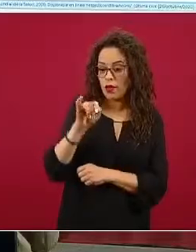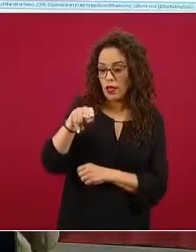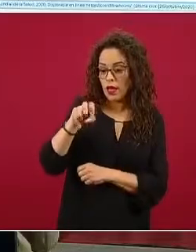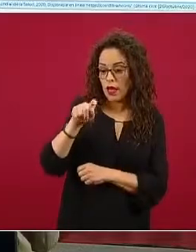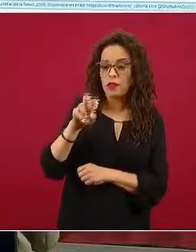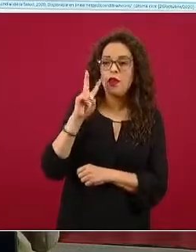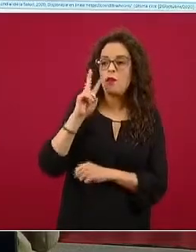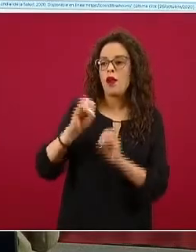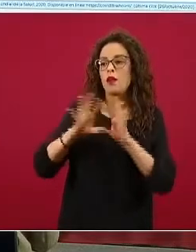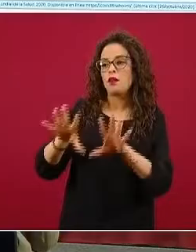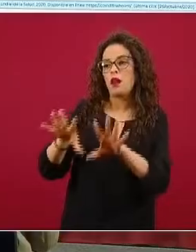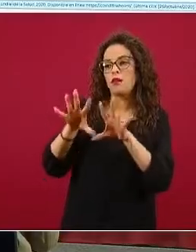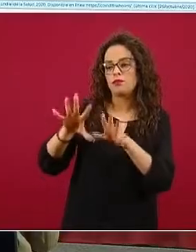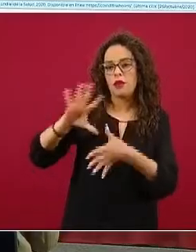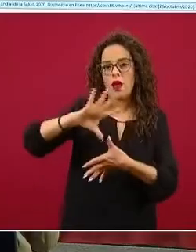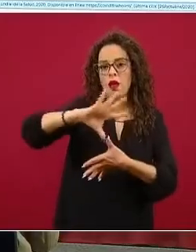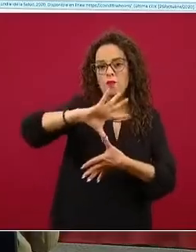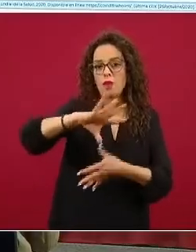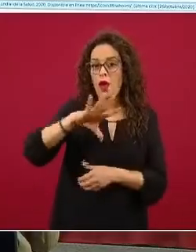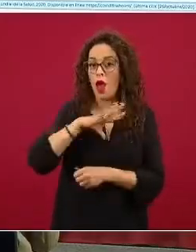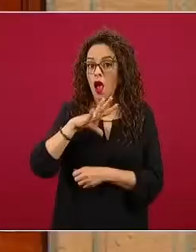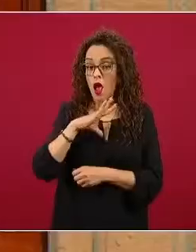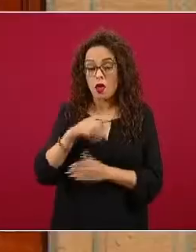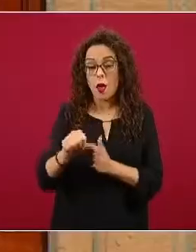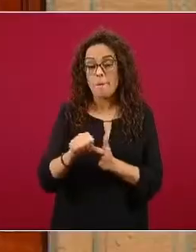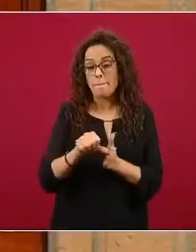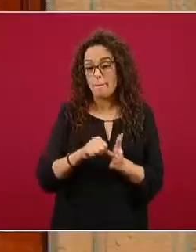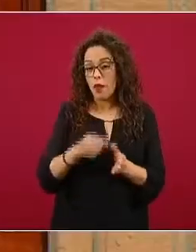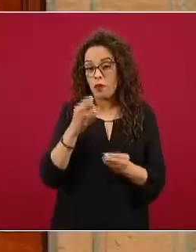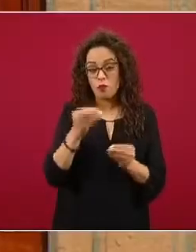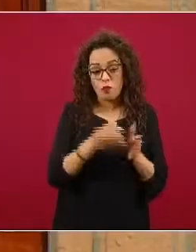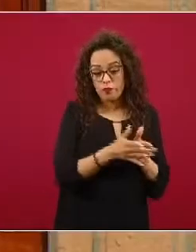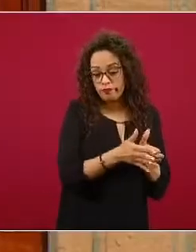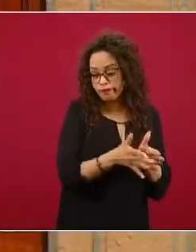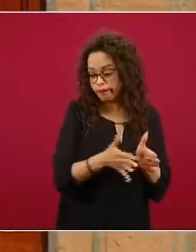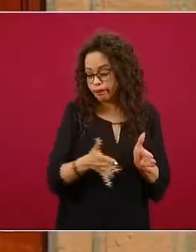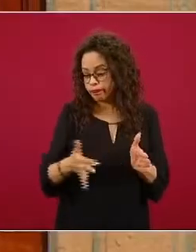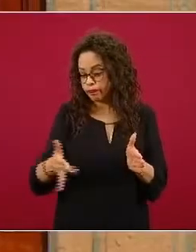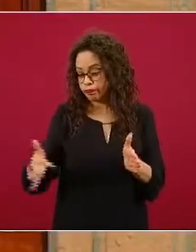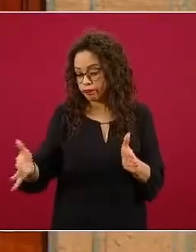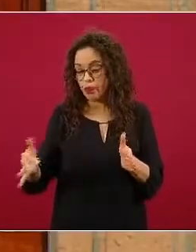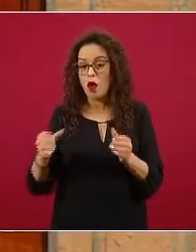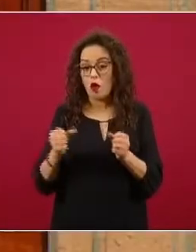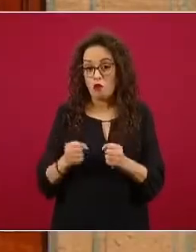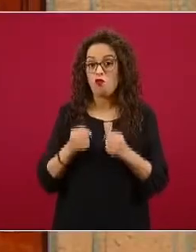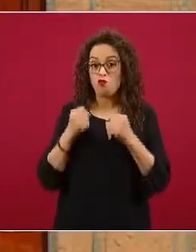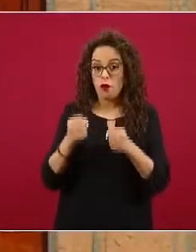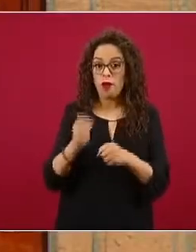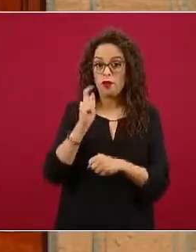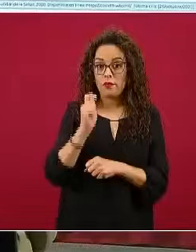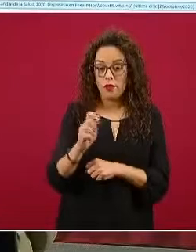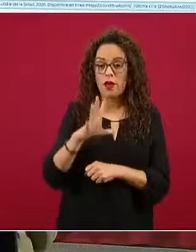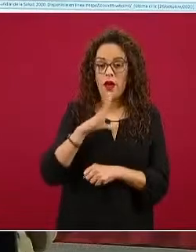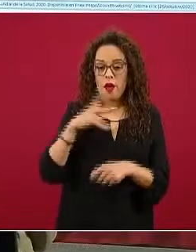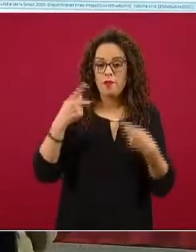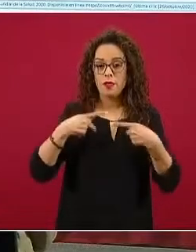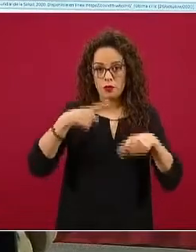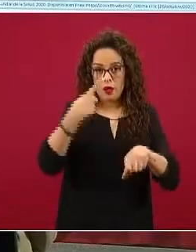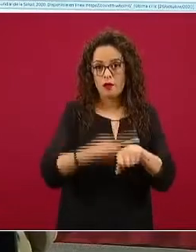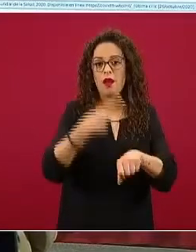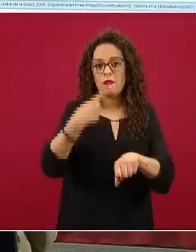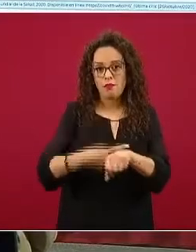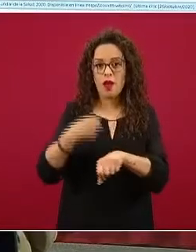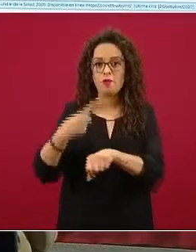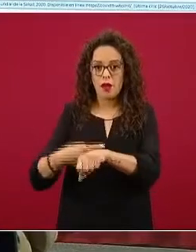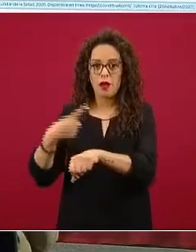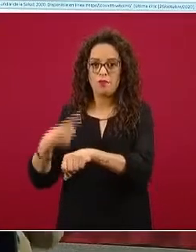de las regiones que ha concentrado durante varios meses del año una magnitud importante en la generación de casos. En la